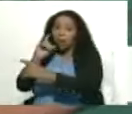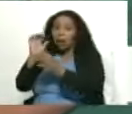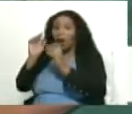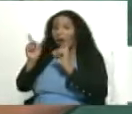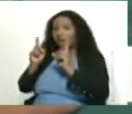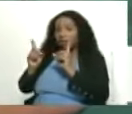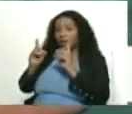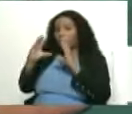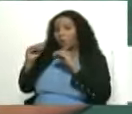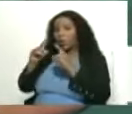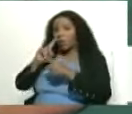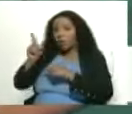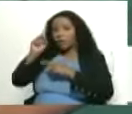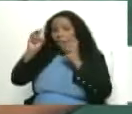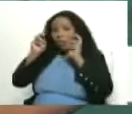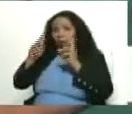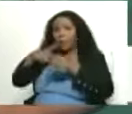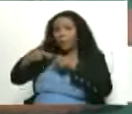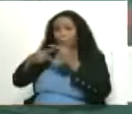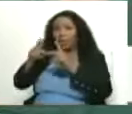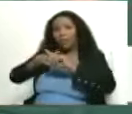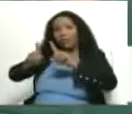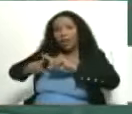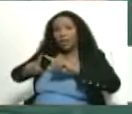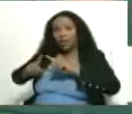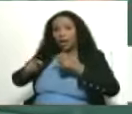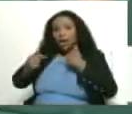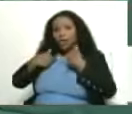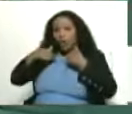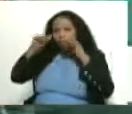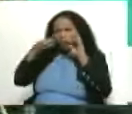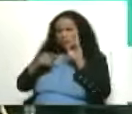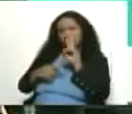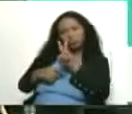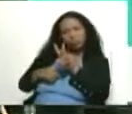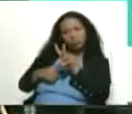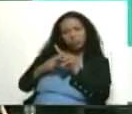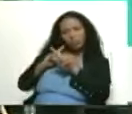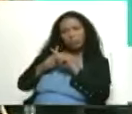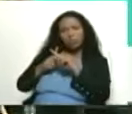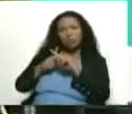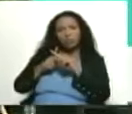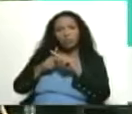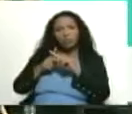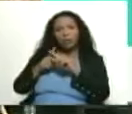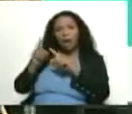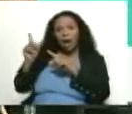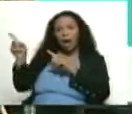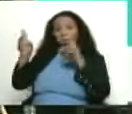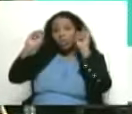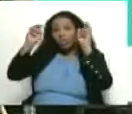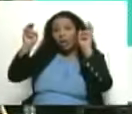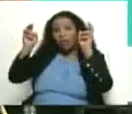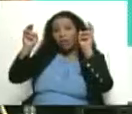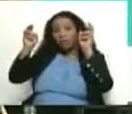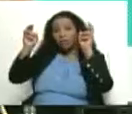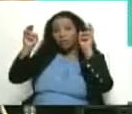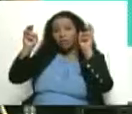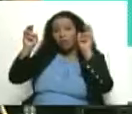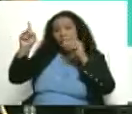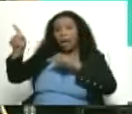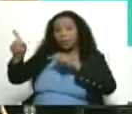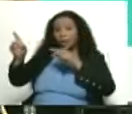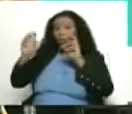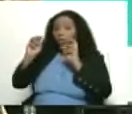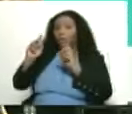en posturas políticas distintas, y me llamó mucho la atención ver cómo coincidíamos en los argumentos, en la emoción. Este es un